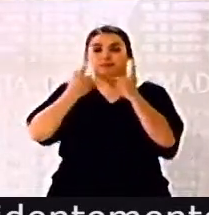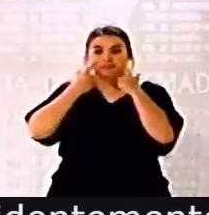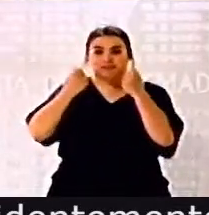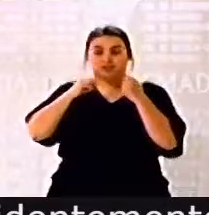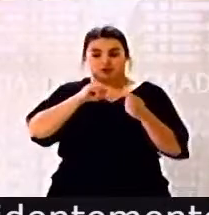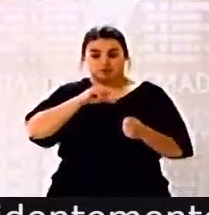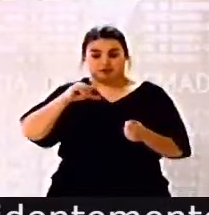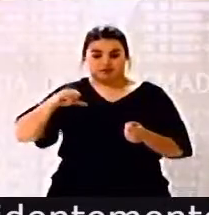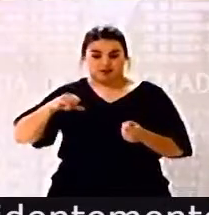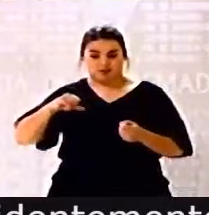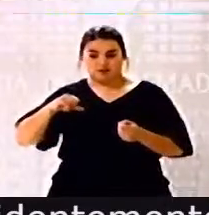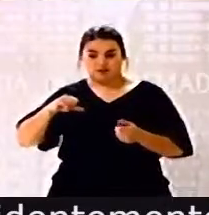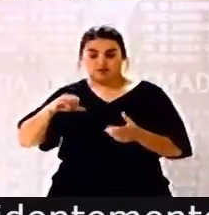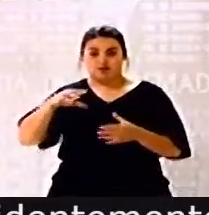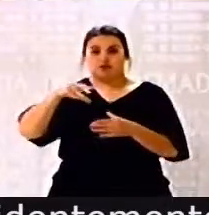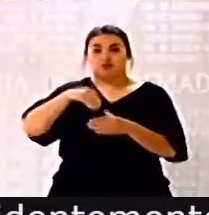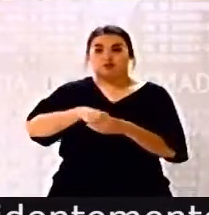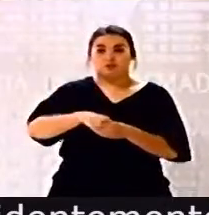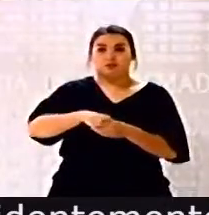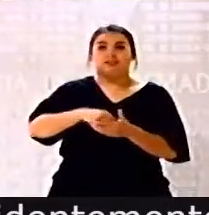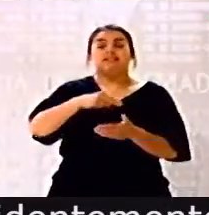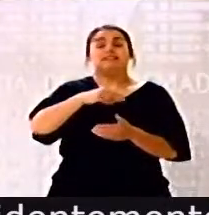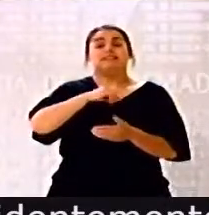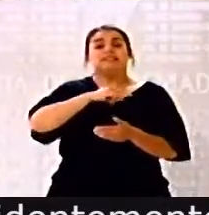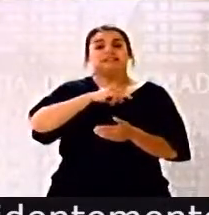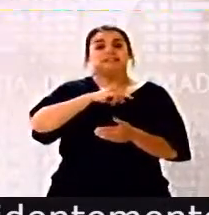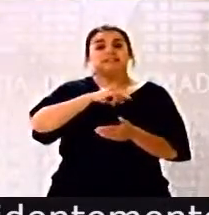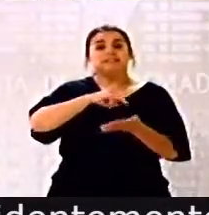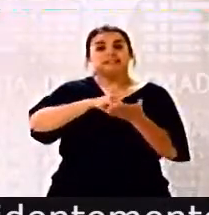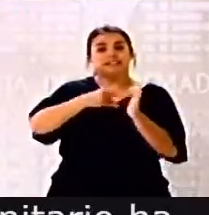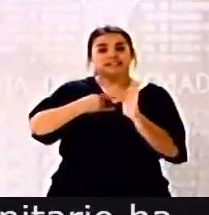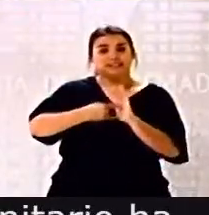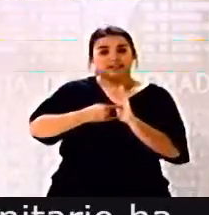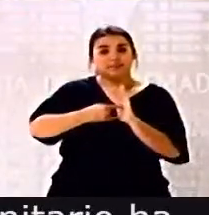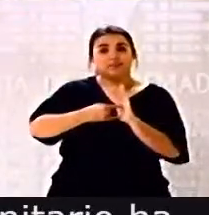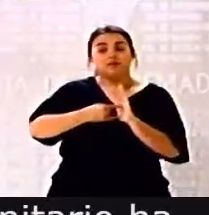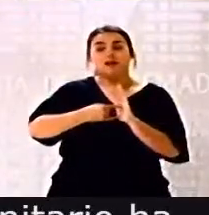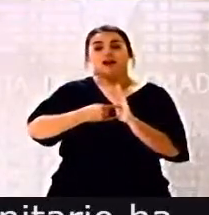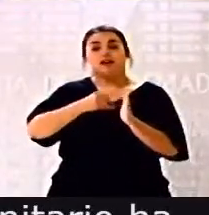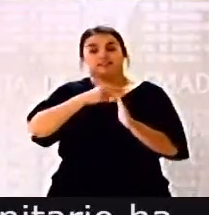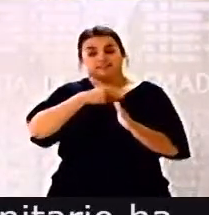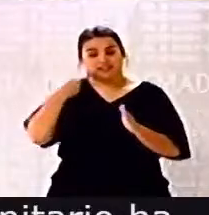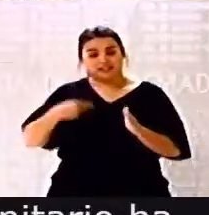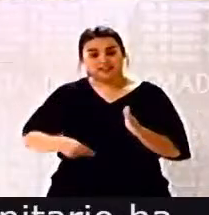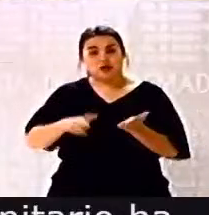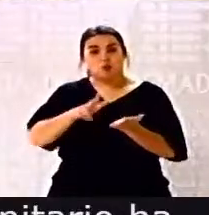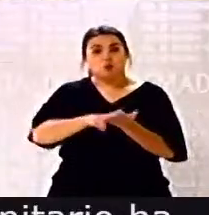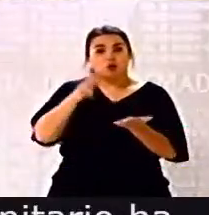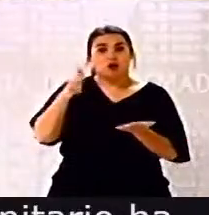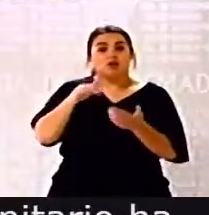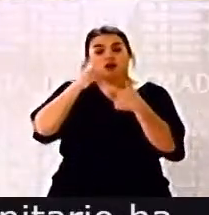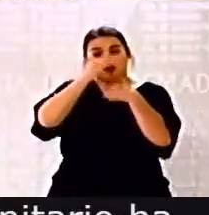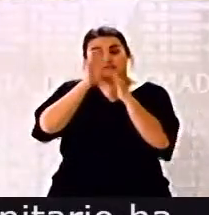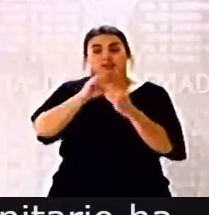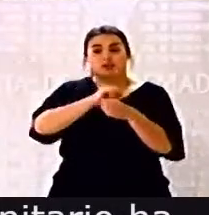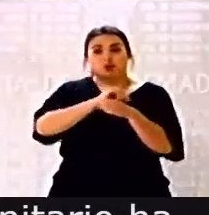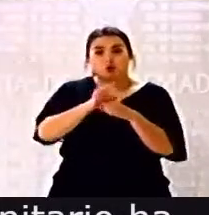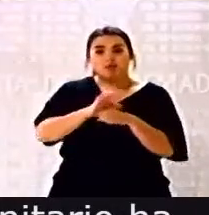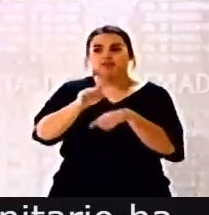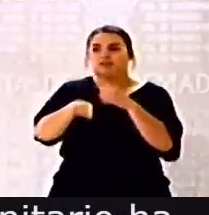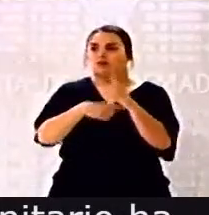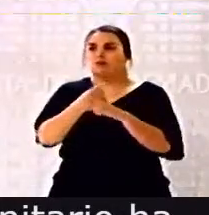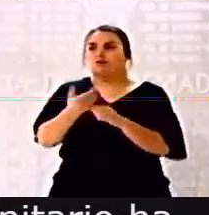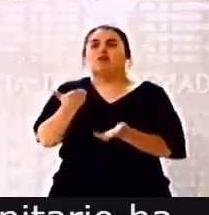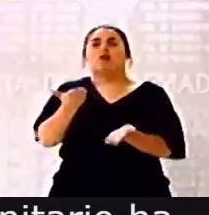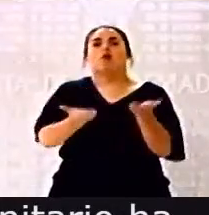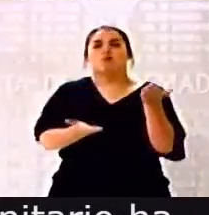ha formado parte del sistema sanitario global que ha atendido al COVID, será recompensado en la